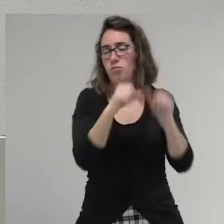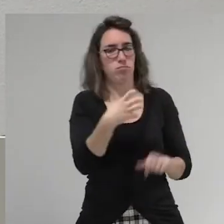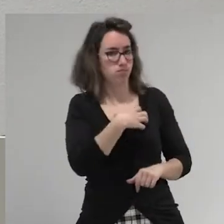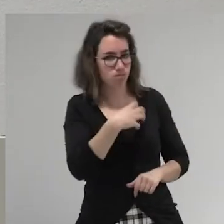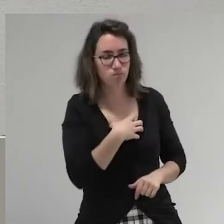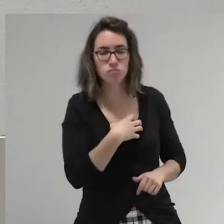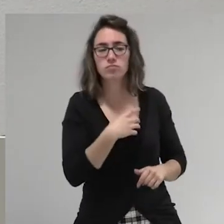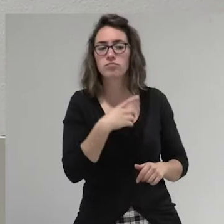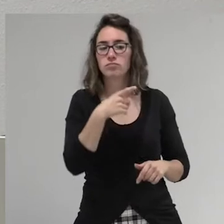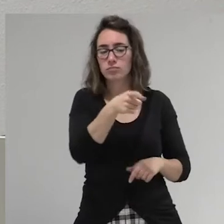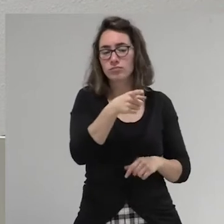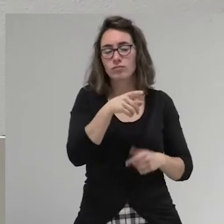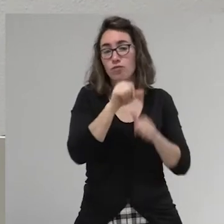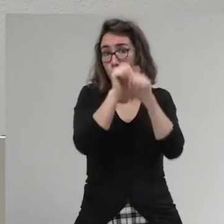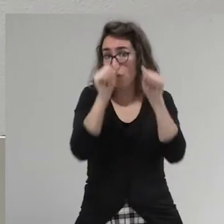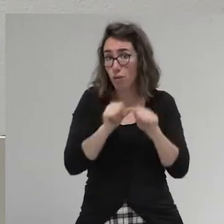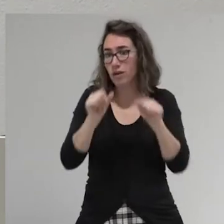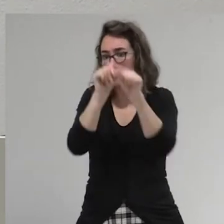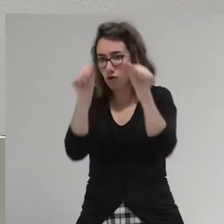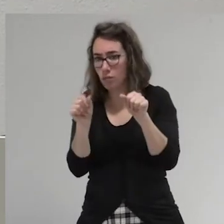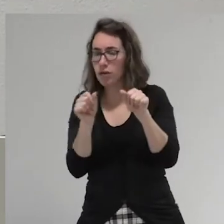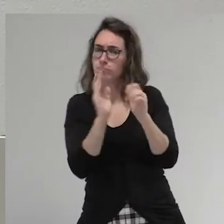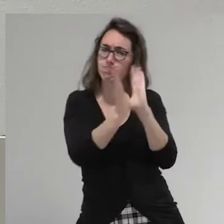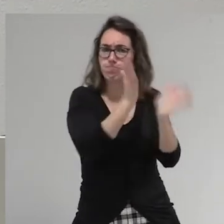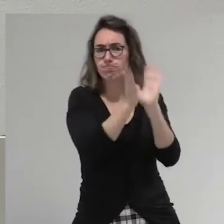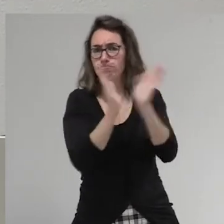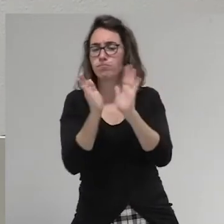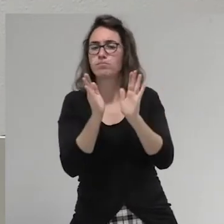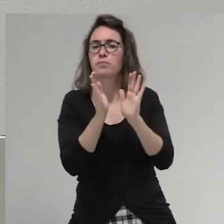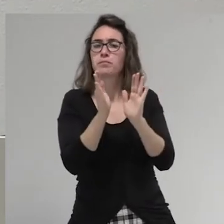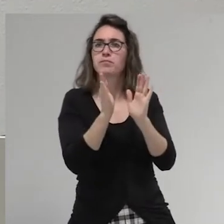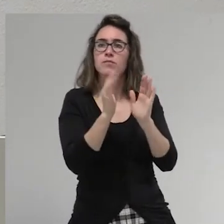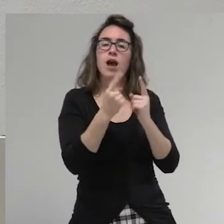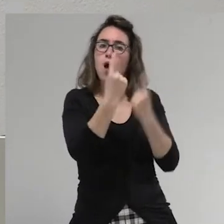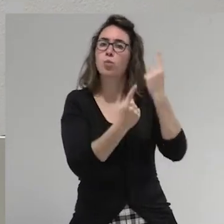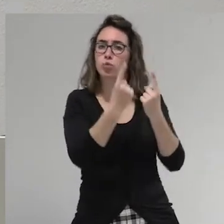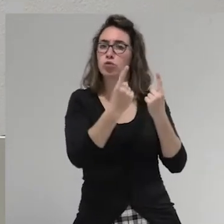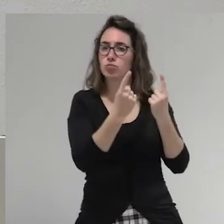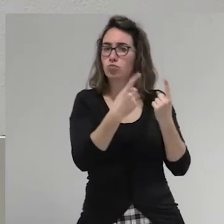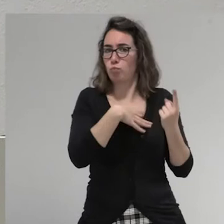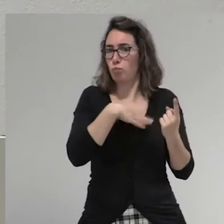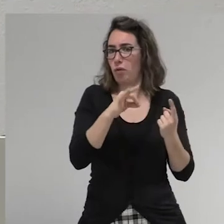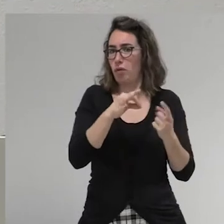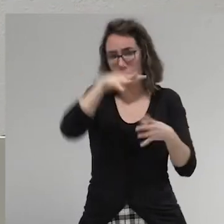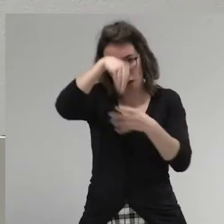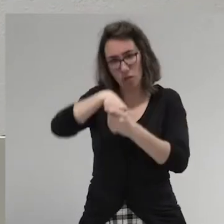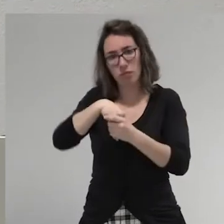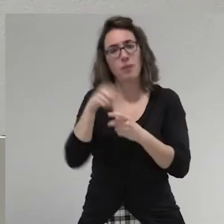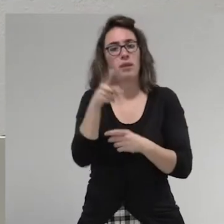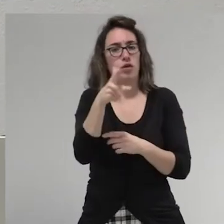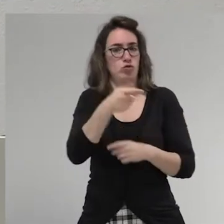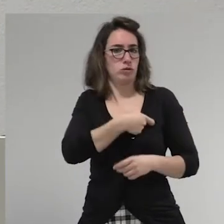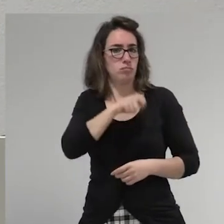este tipo de prácticas a la hora de definir quién tenía derecho a ser sujeto perteneciente de este territorio o del